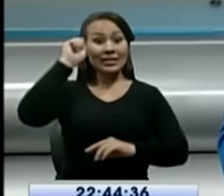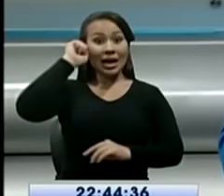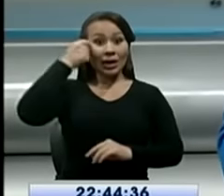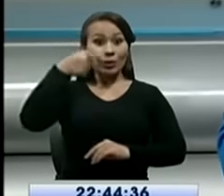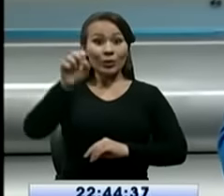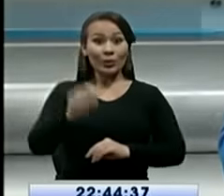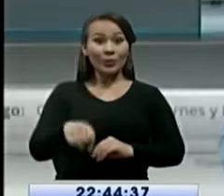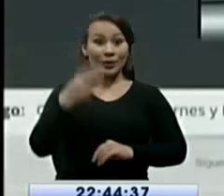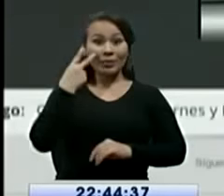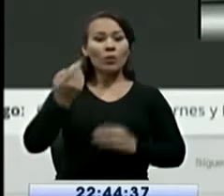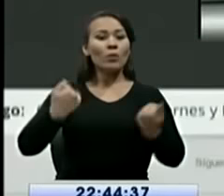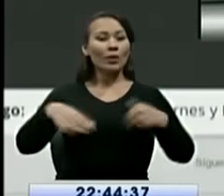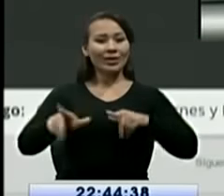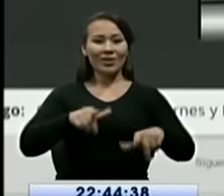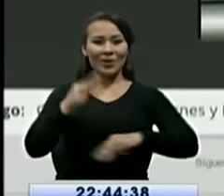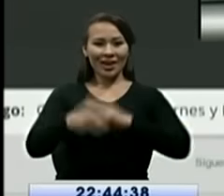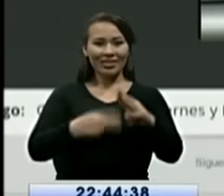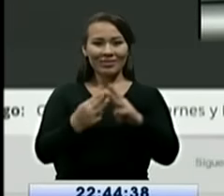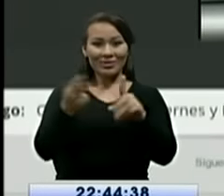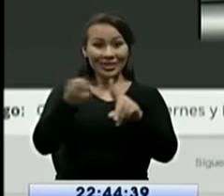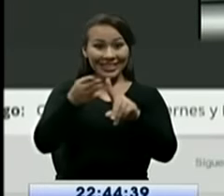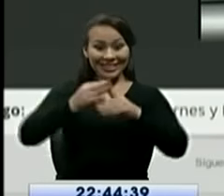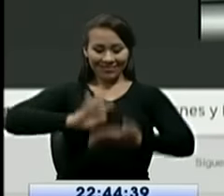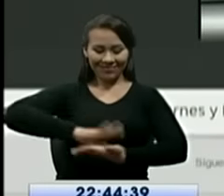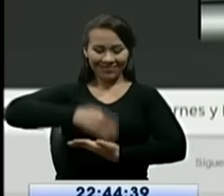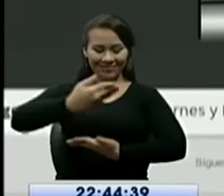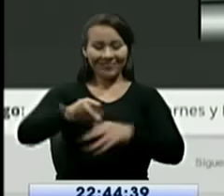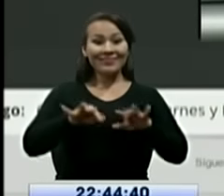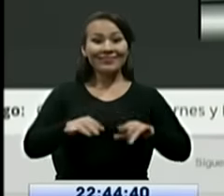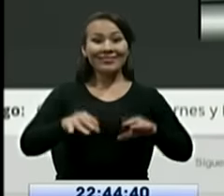puede vernos desde cualquier parte del mundo a través del sitio web